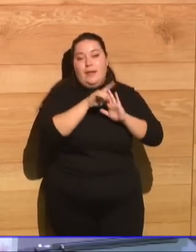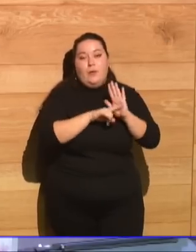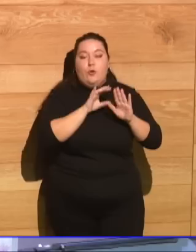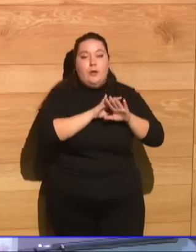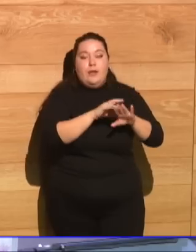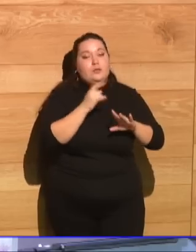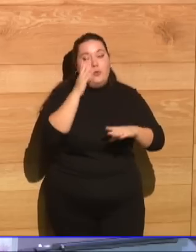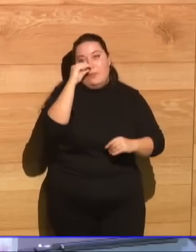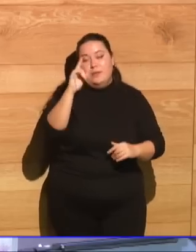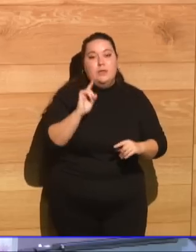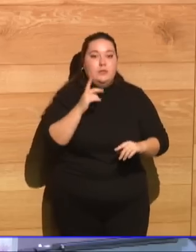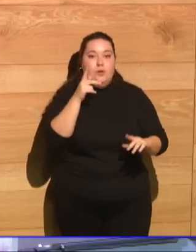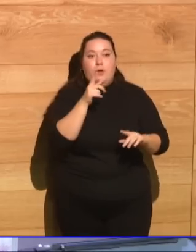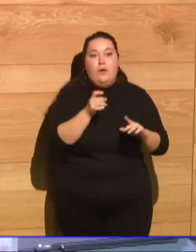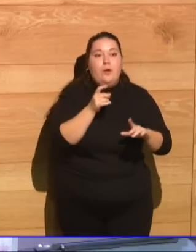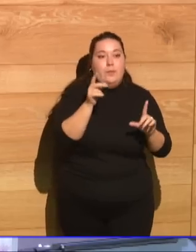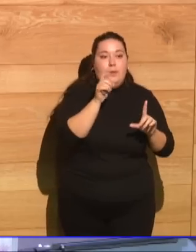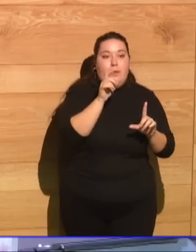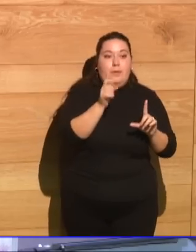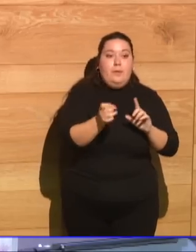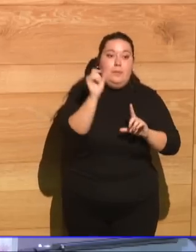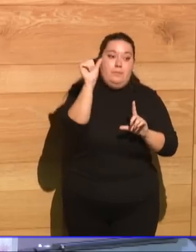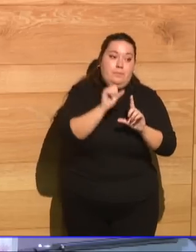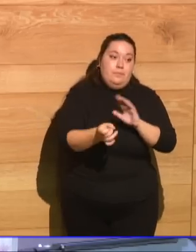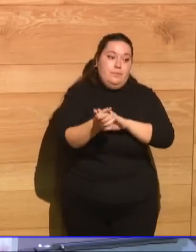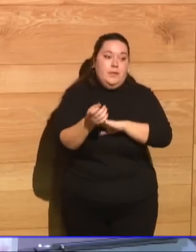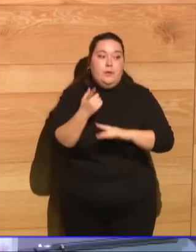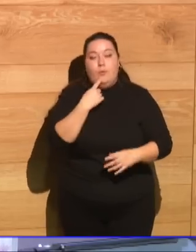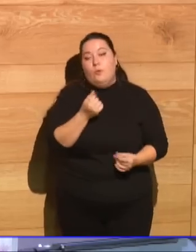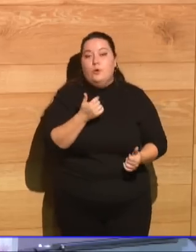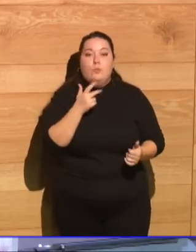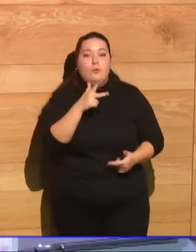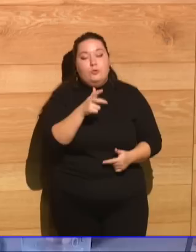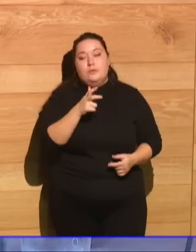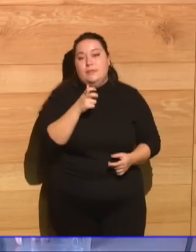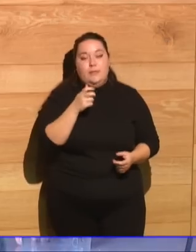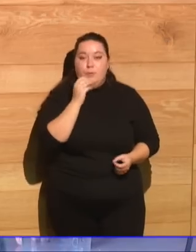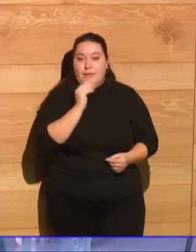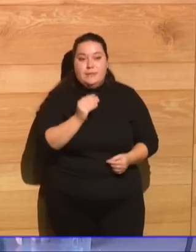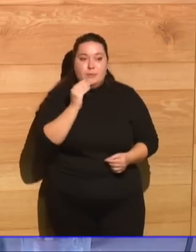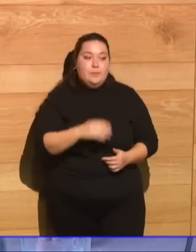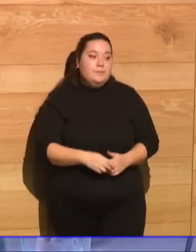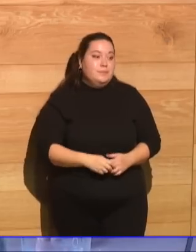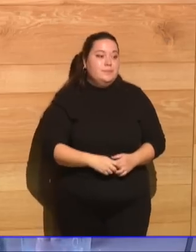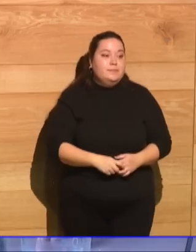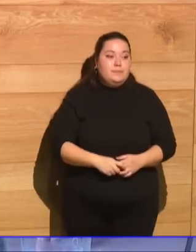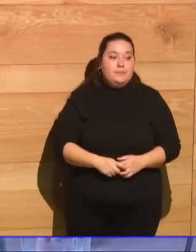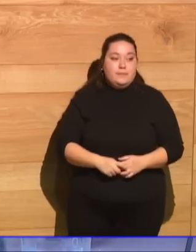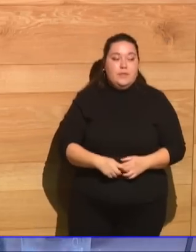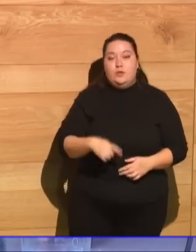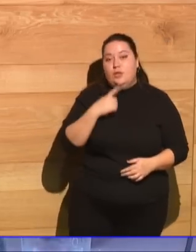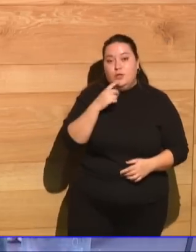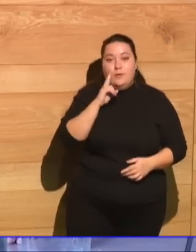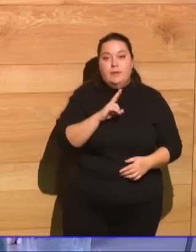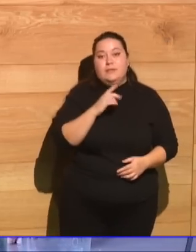sabio. director y que el productor, Un sabio. Genio. Un decidió sabio. que había un chiste Porque desperdiciado. tú ves Bugsy Malone y no te apetece ir al cine.